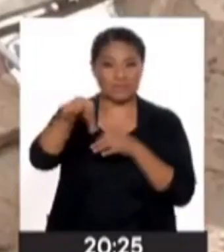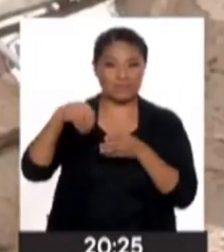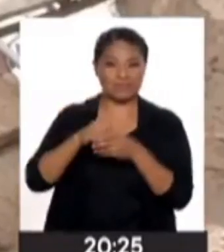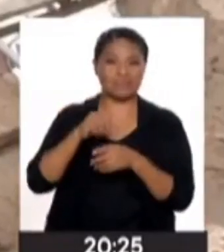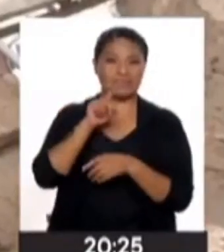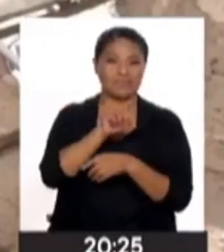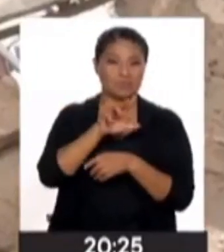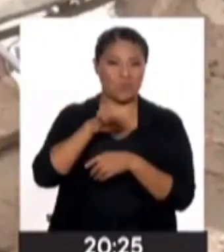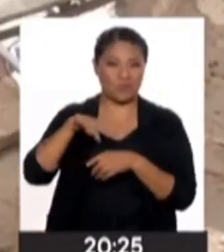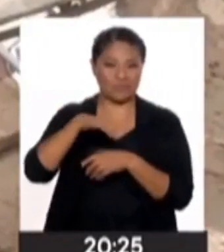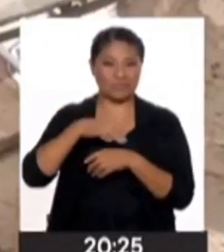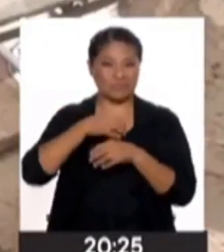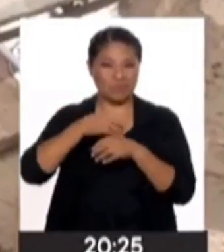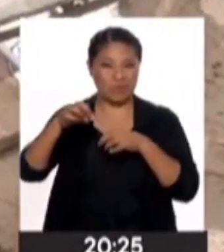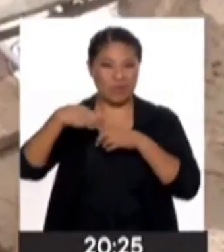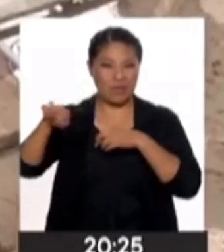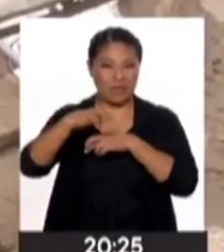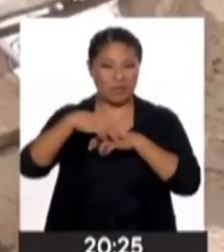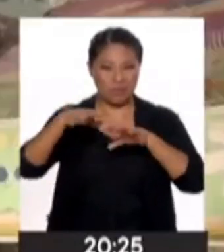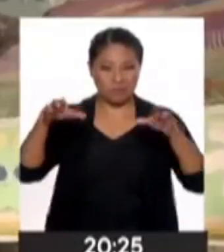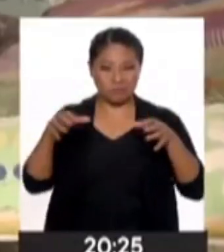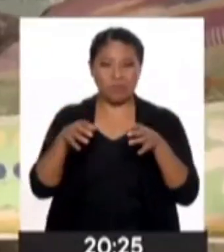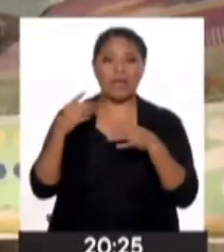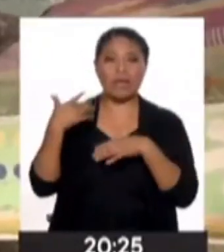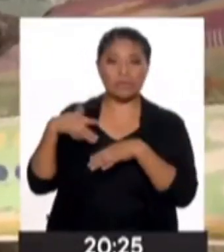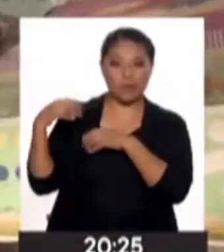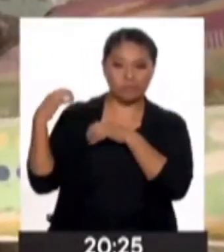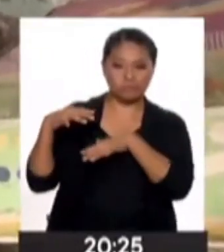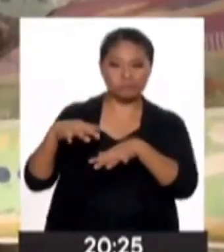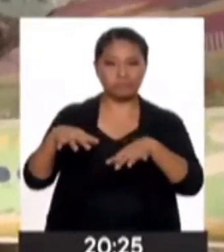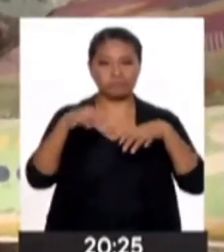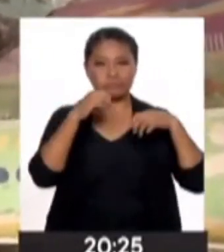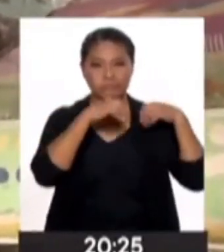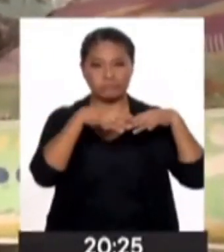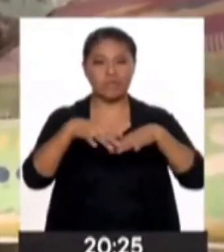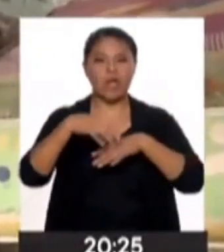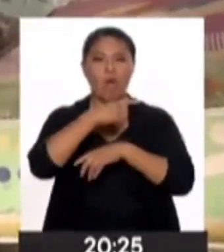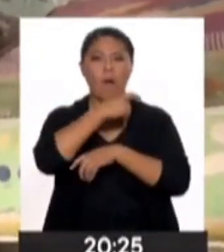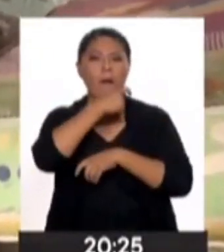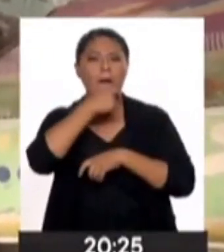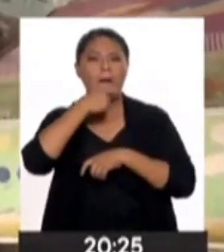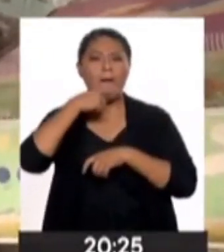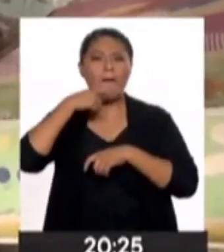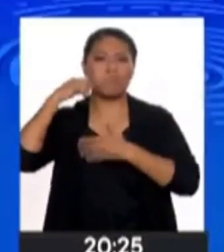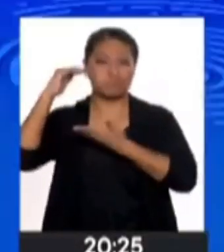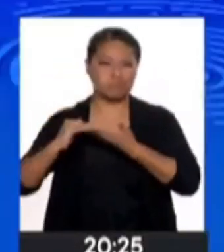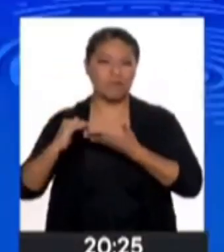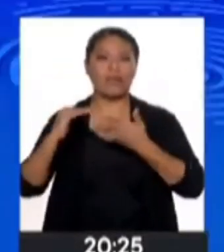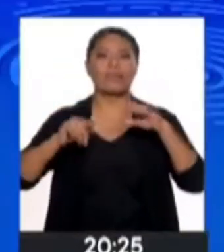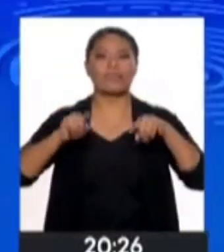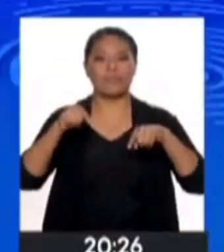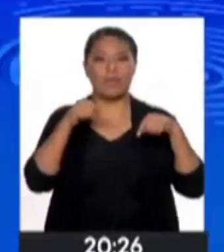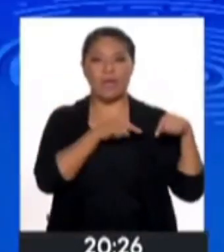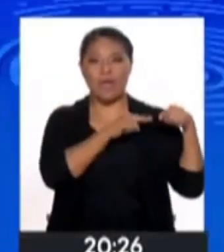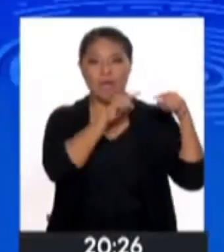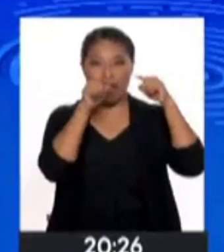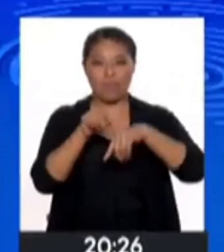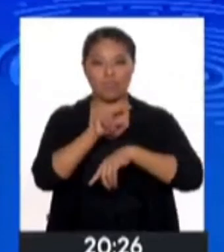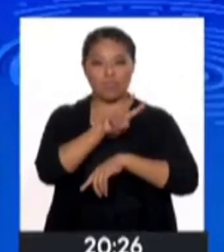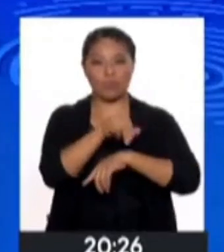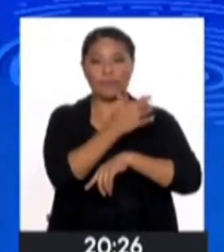Estimación, Prevención y Reducción del Riesgo de Desastres, se informó que desde el 2015 hasta la fecha, en el país